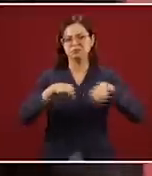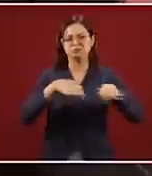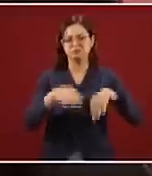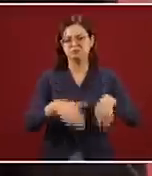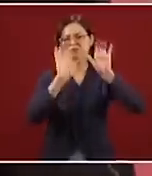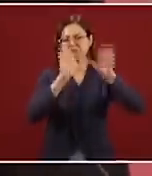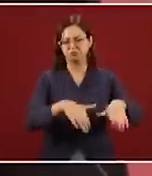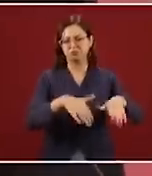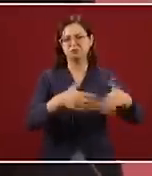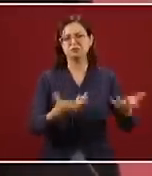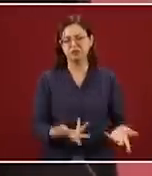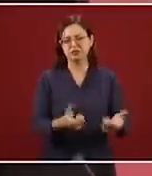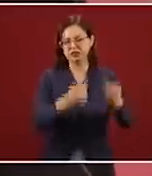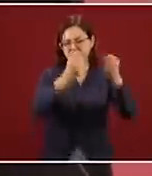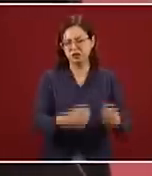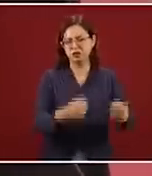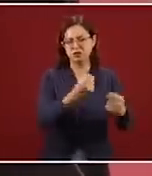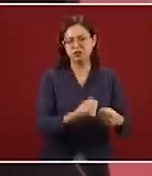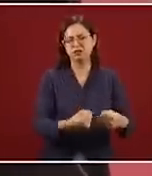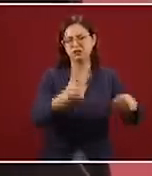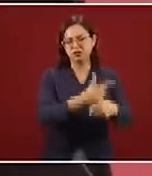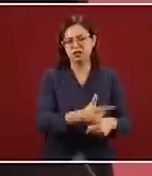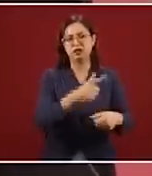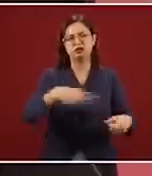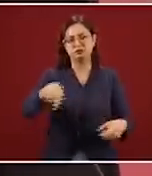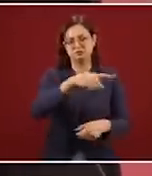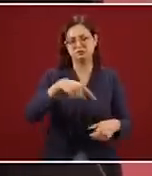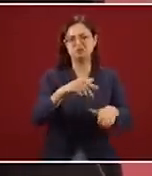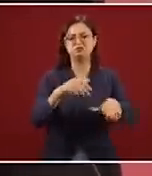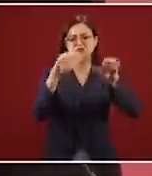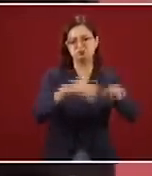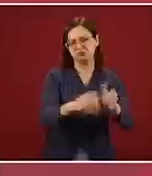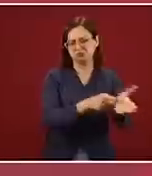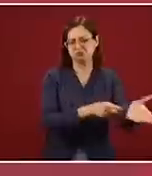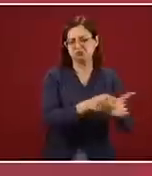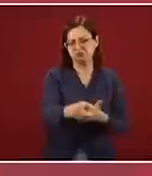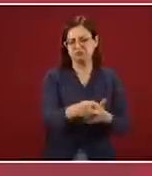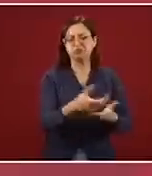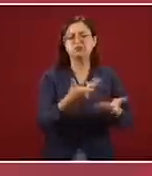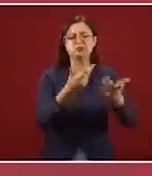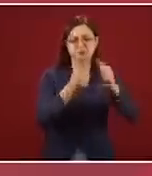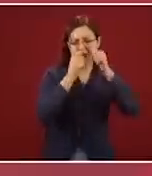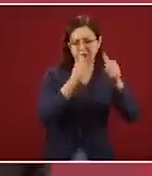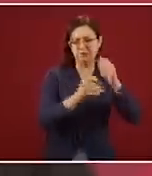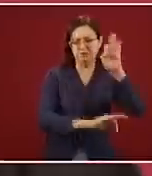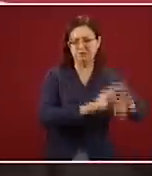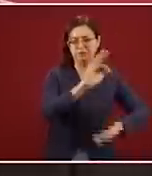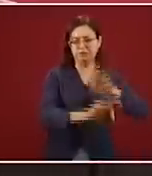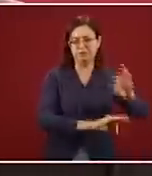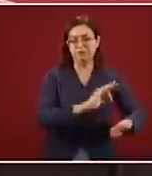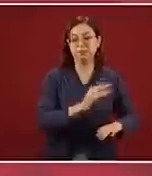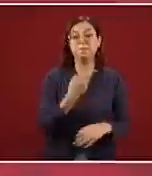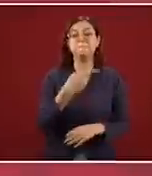llaman, se les conoce como derechohabientes, y más de la